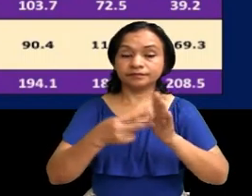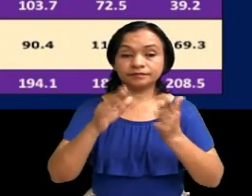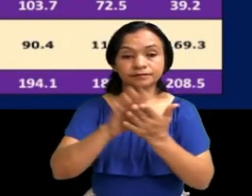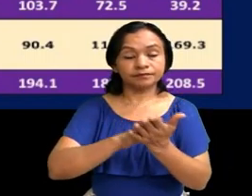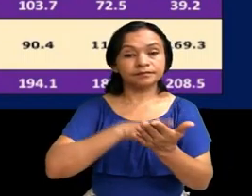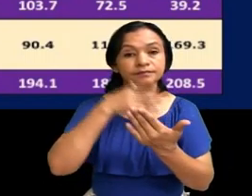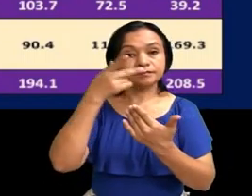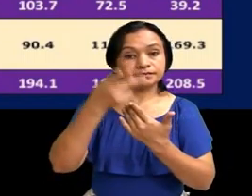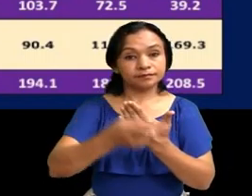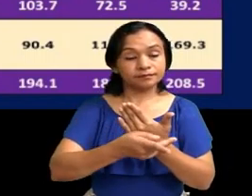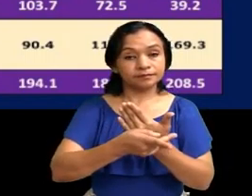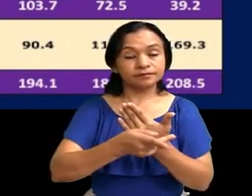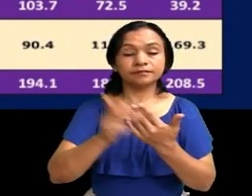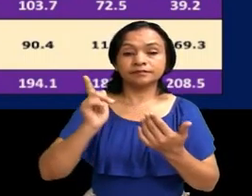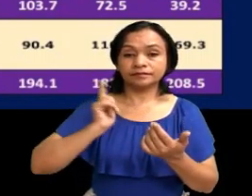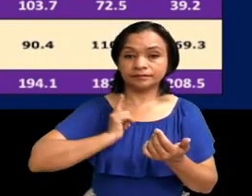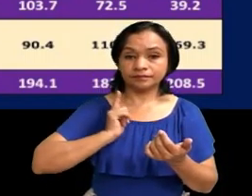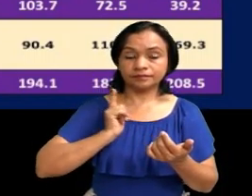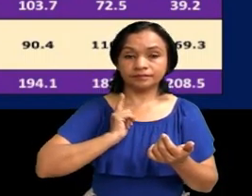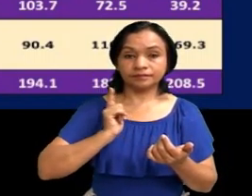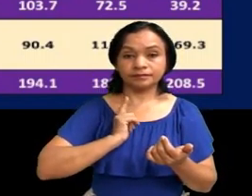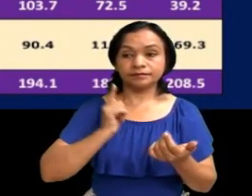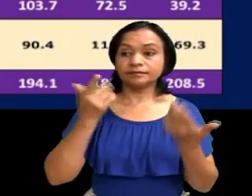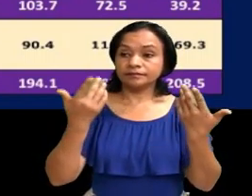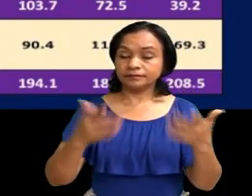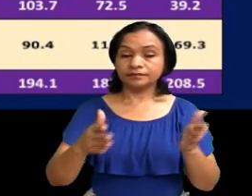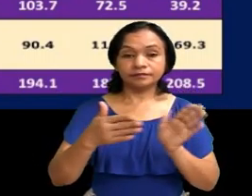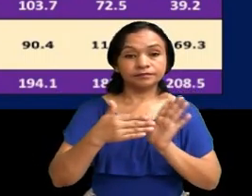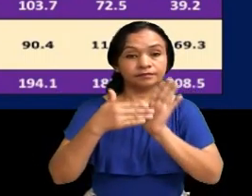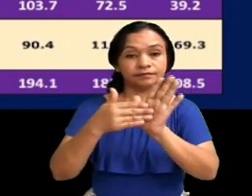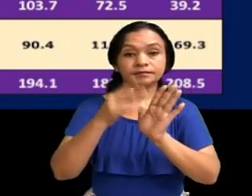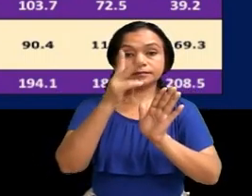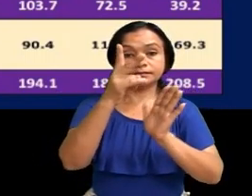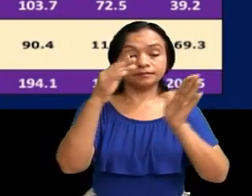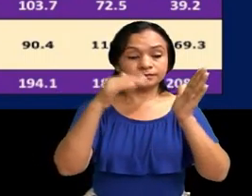programa financiero que ya lo tenemos y ya lo hemos presentado.